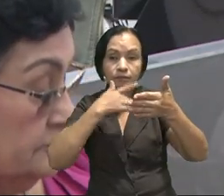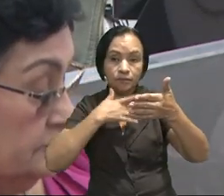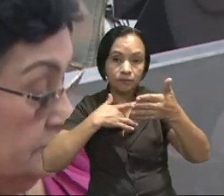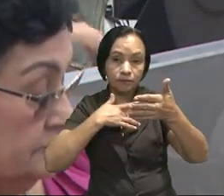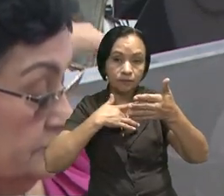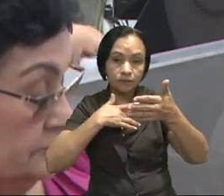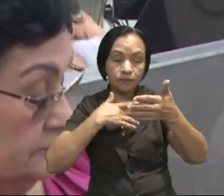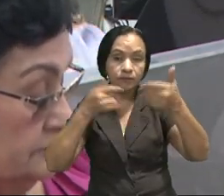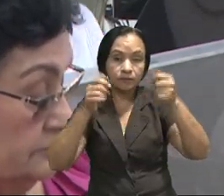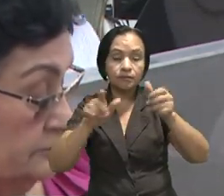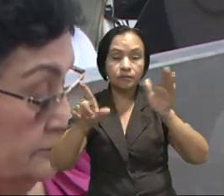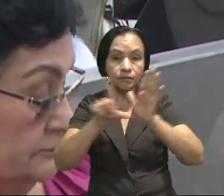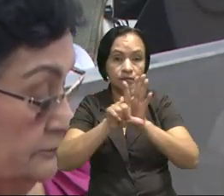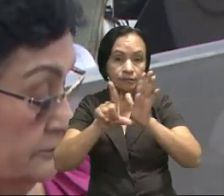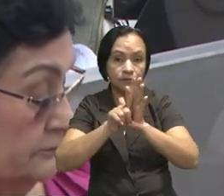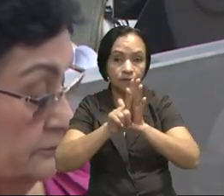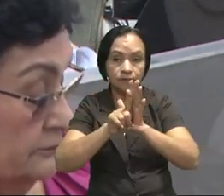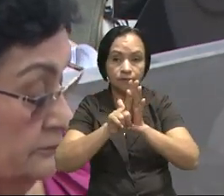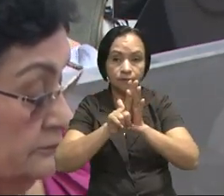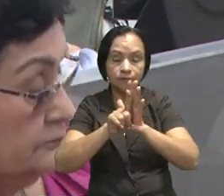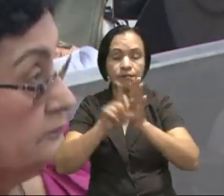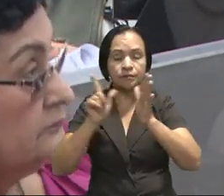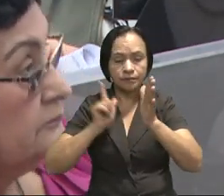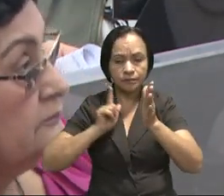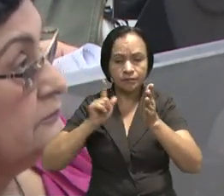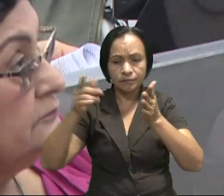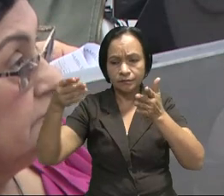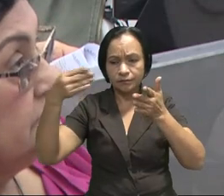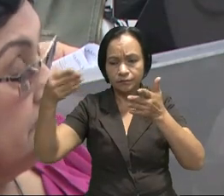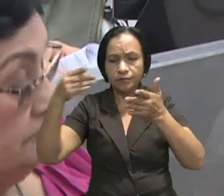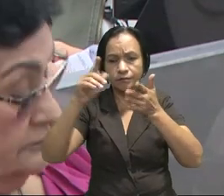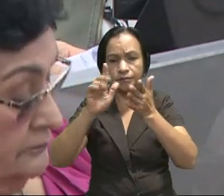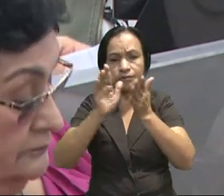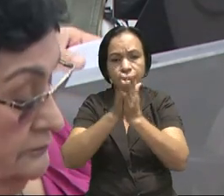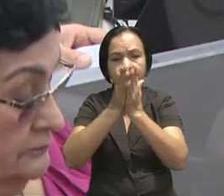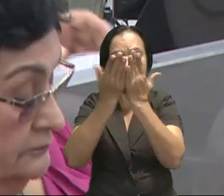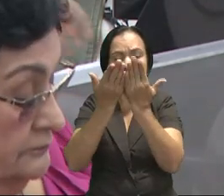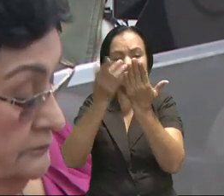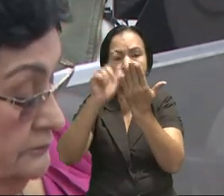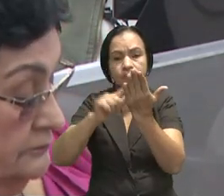requisitos que establece la ley, que también los tengo aquí en la Gaceta